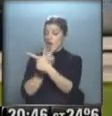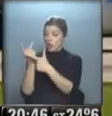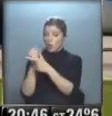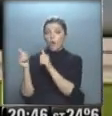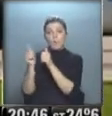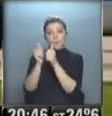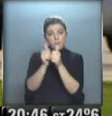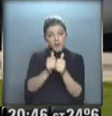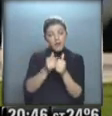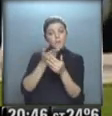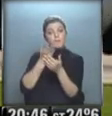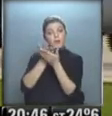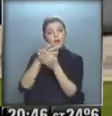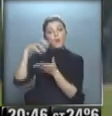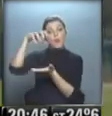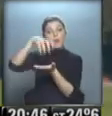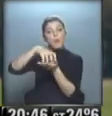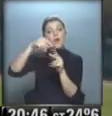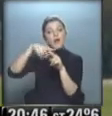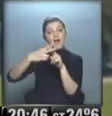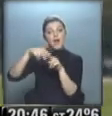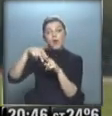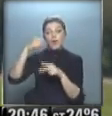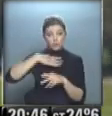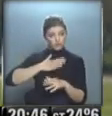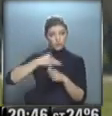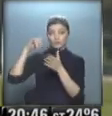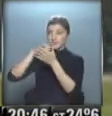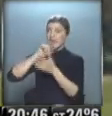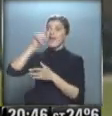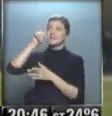disponer de un hangar en los principales aeropuertos de Brasil y de Chile.